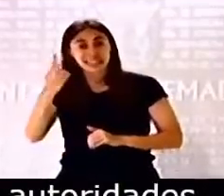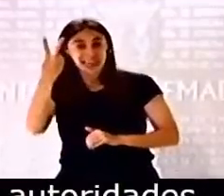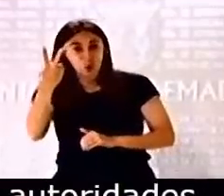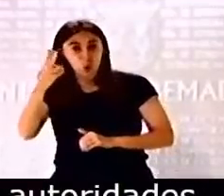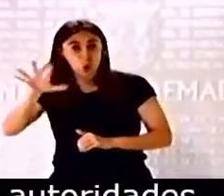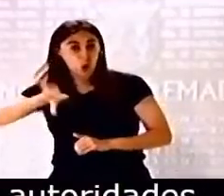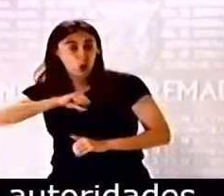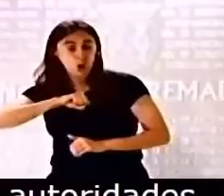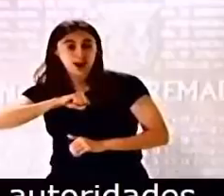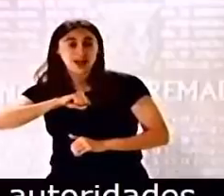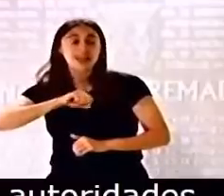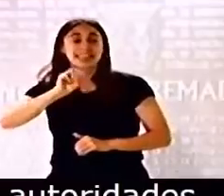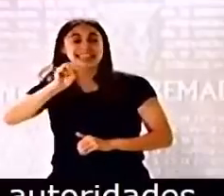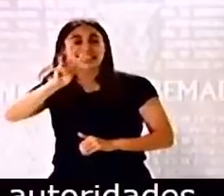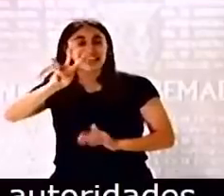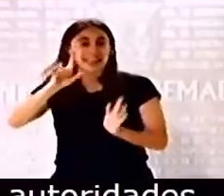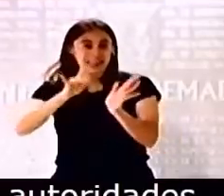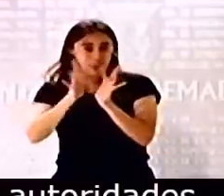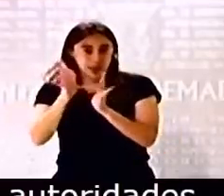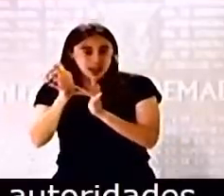se diagnostica el 13 de abril